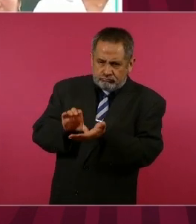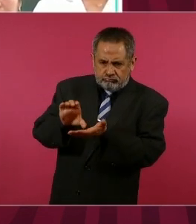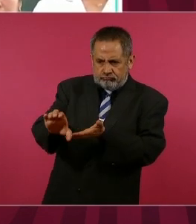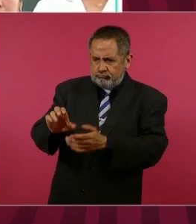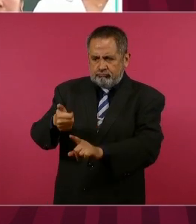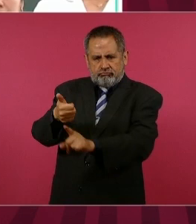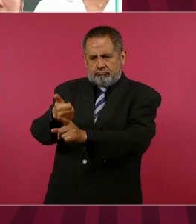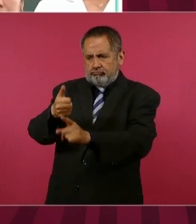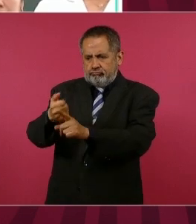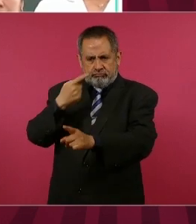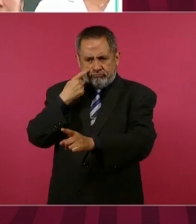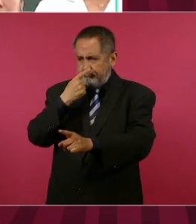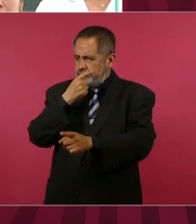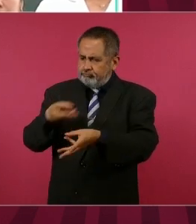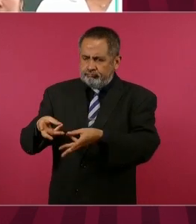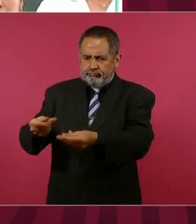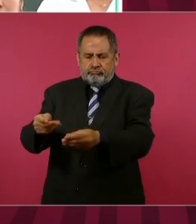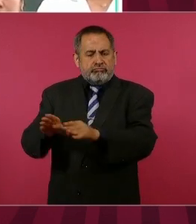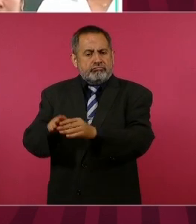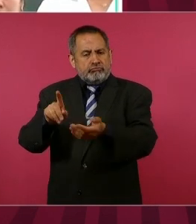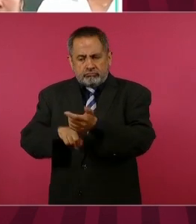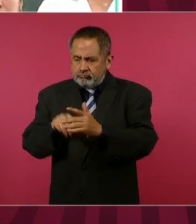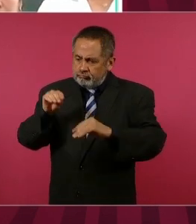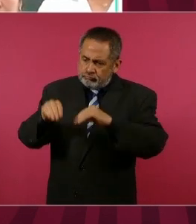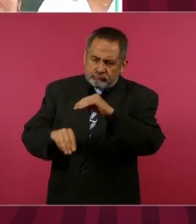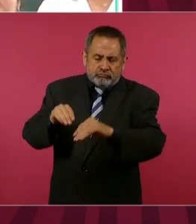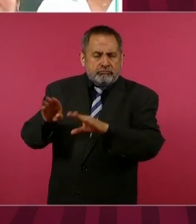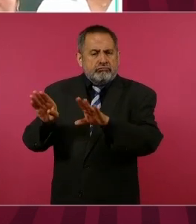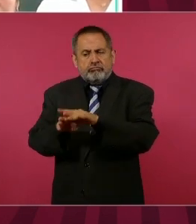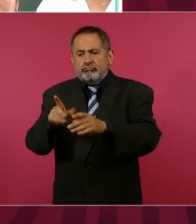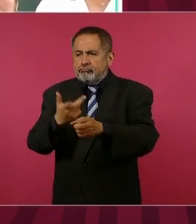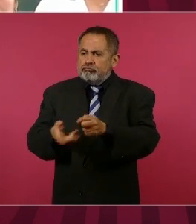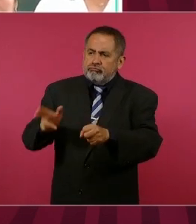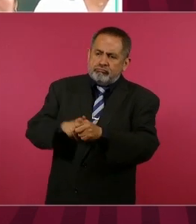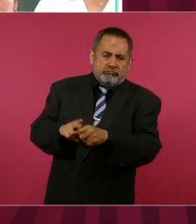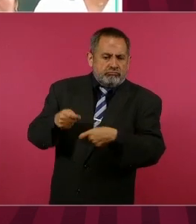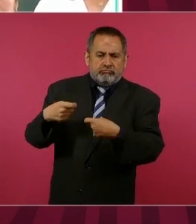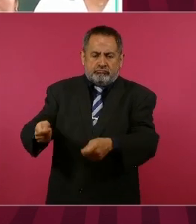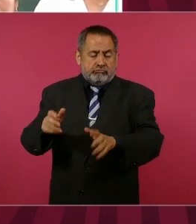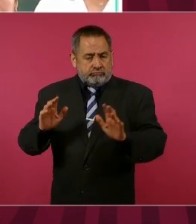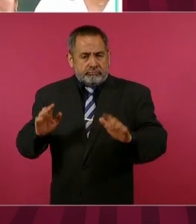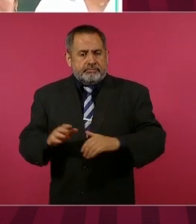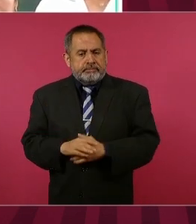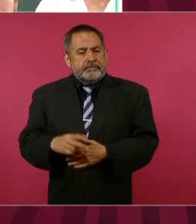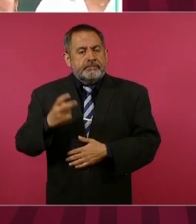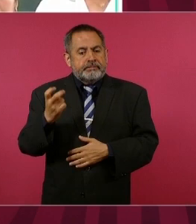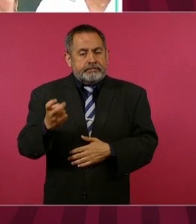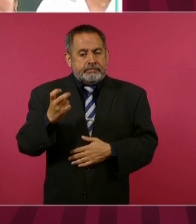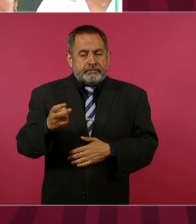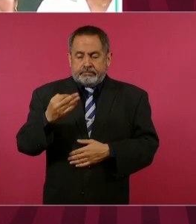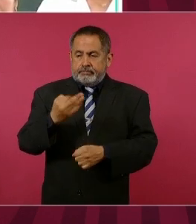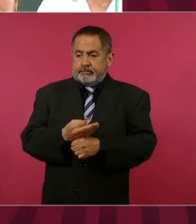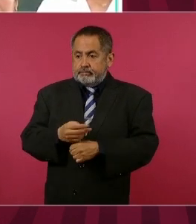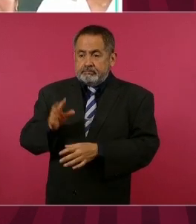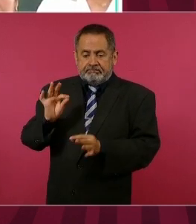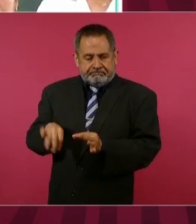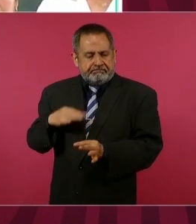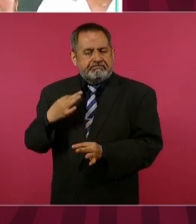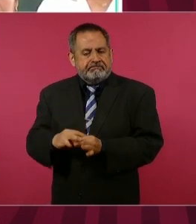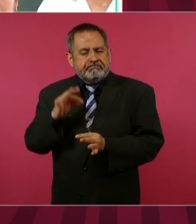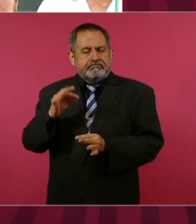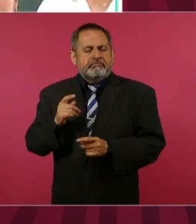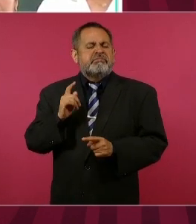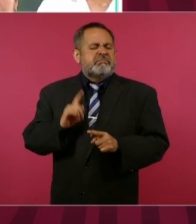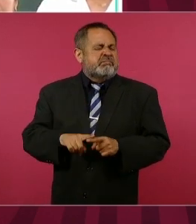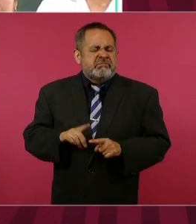forma autónoma y adecuada para el mantenimiento de sus clínicas. Por eso, hoy se cumple su palabra, dando cuenta